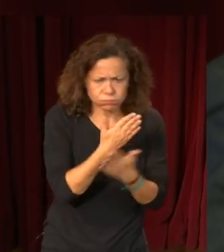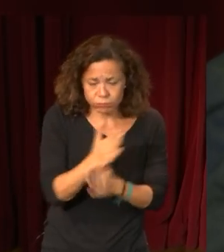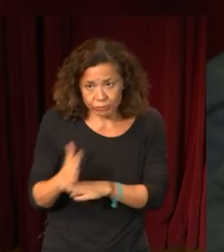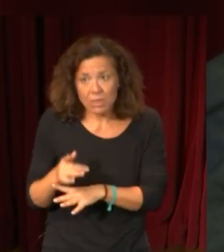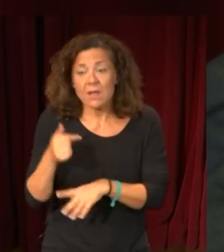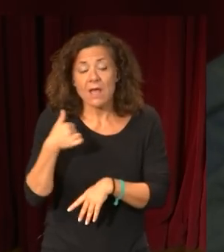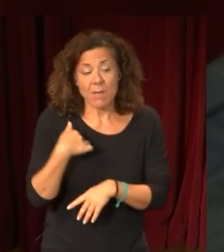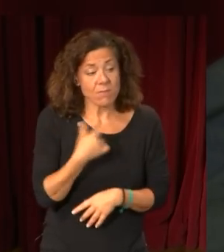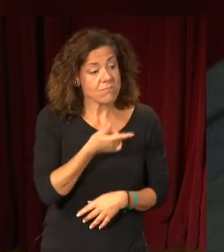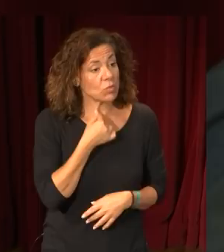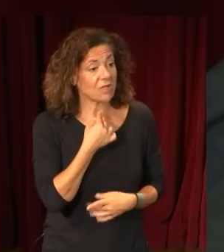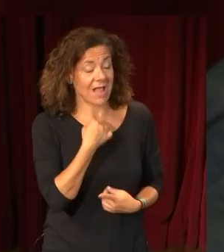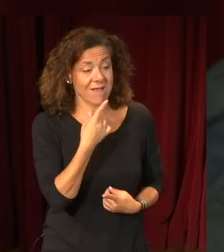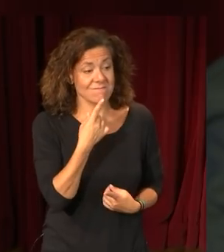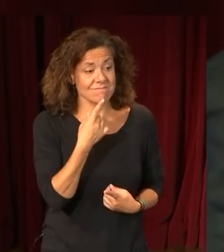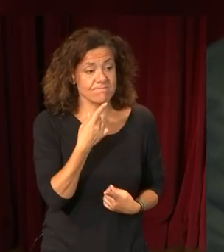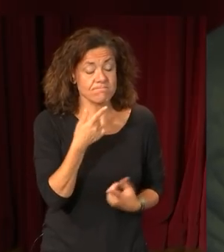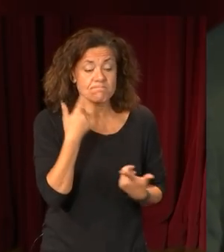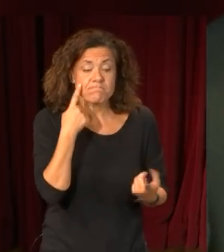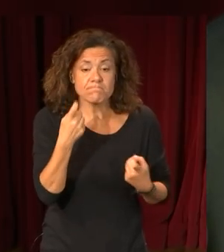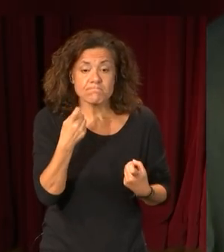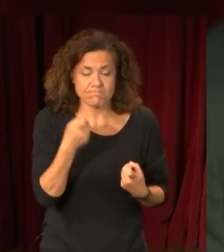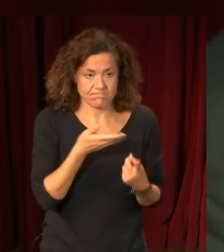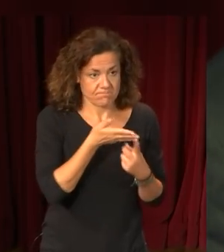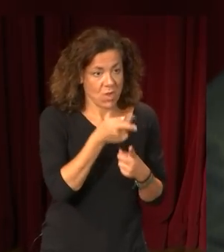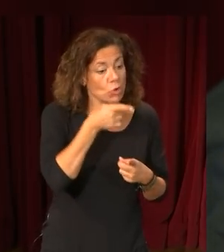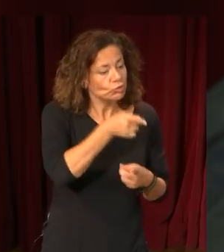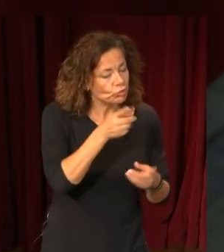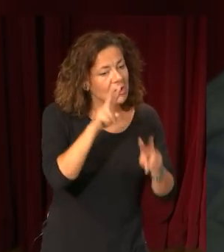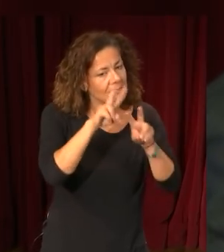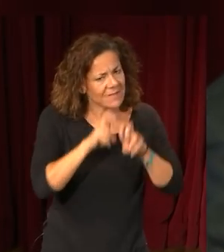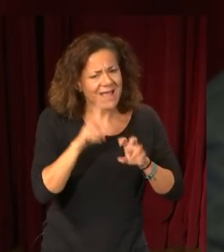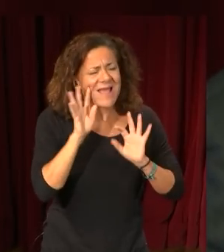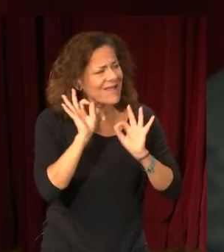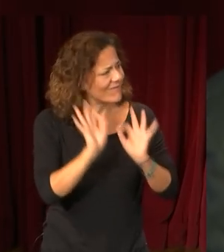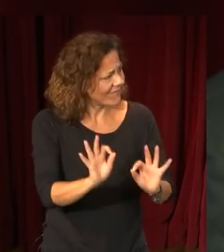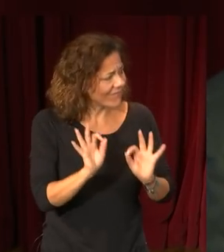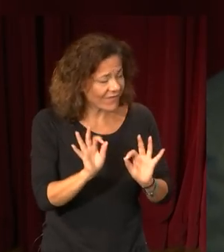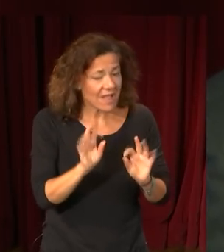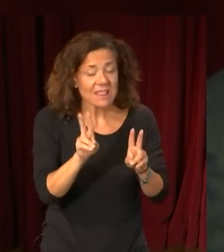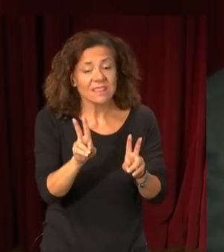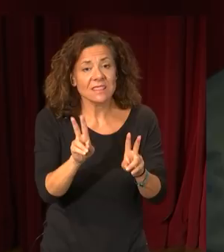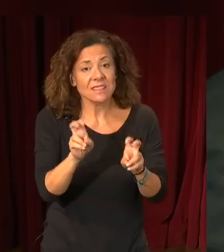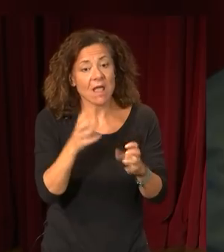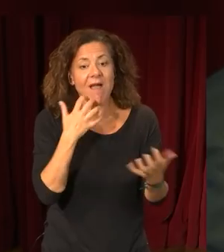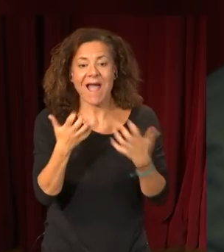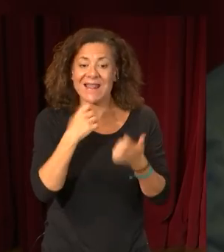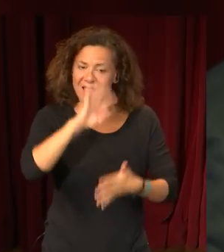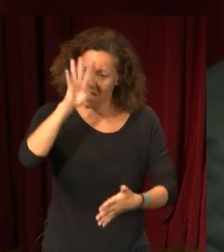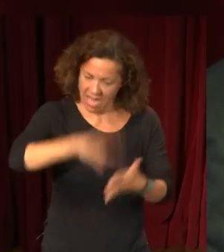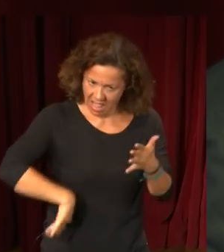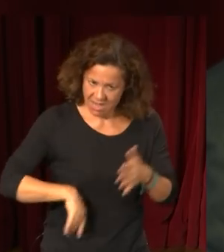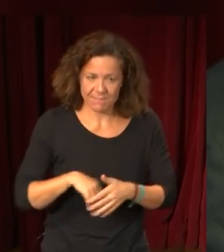señalar por un lado lo que esos son sus estudios específicamente sobre arte catalán